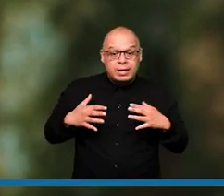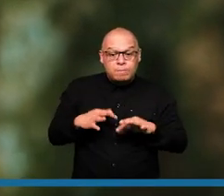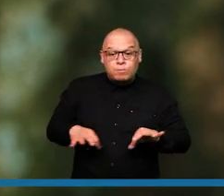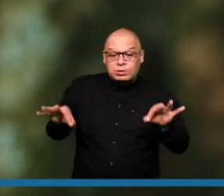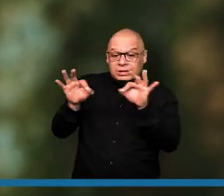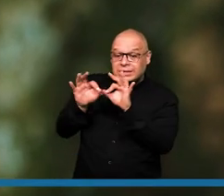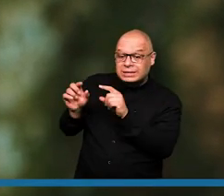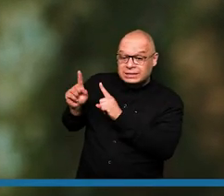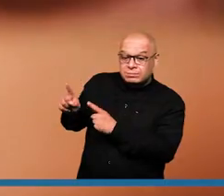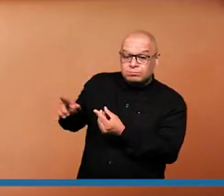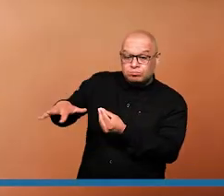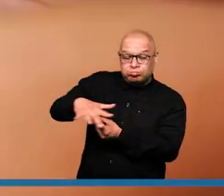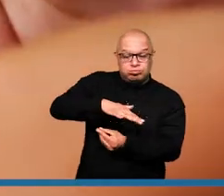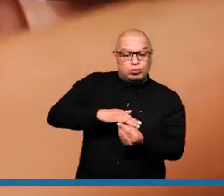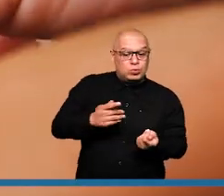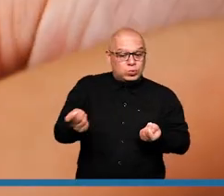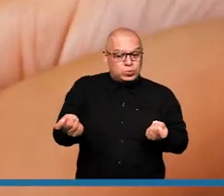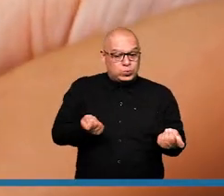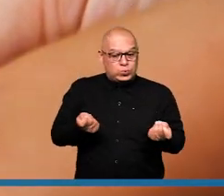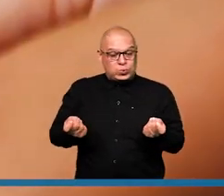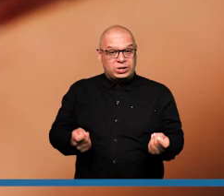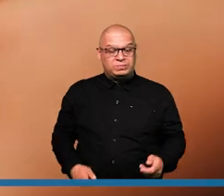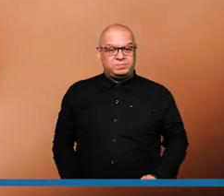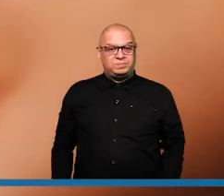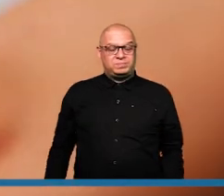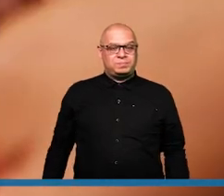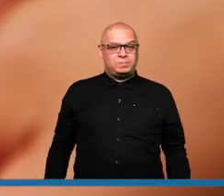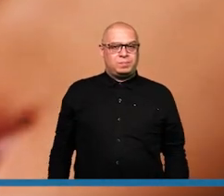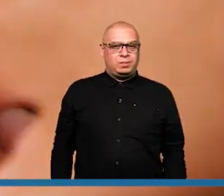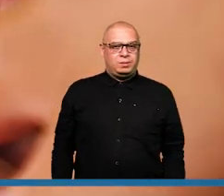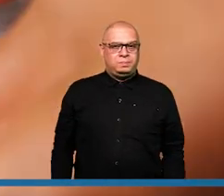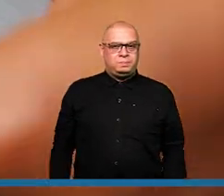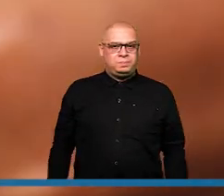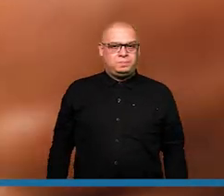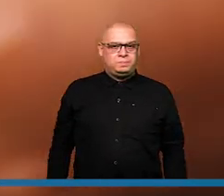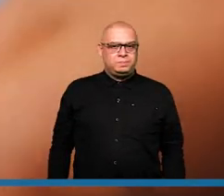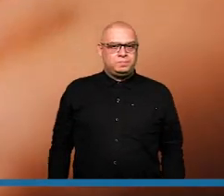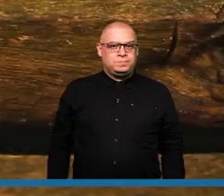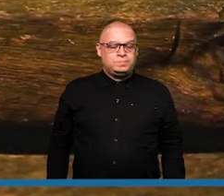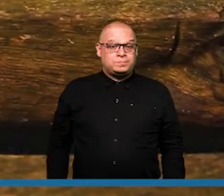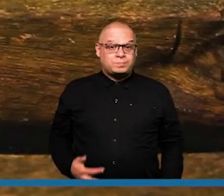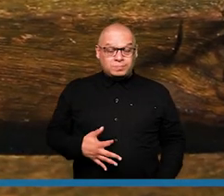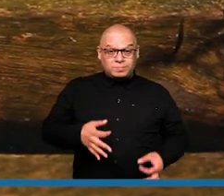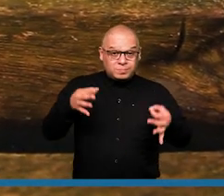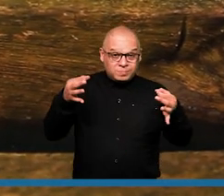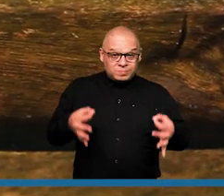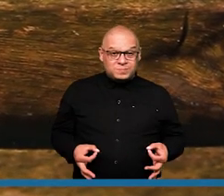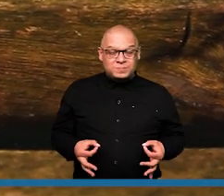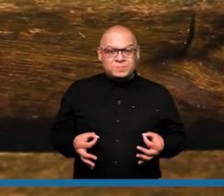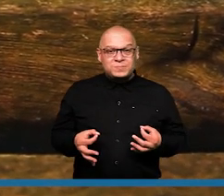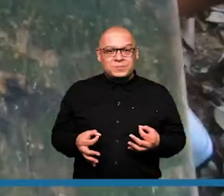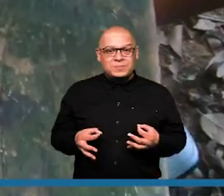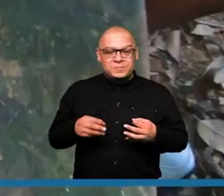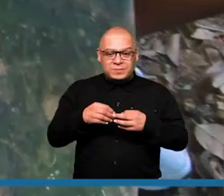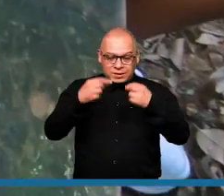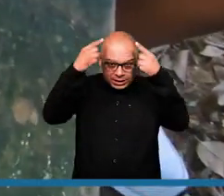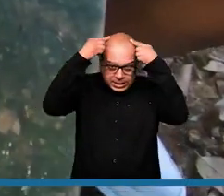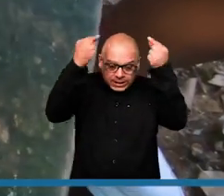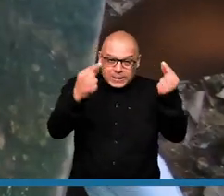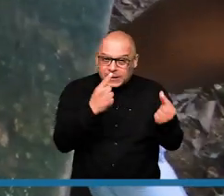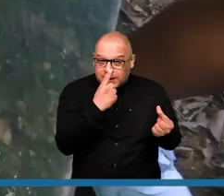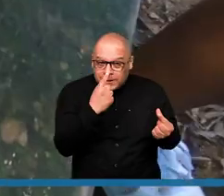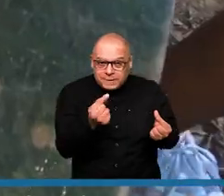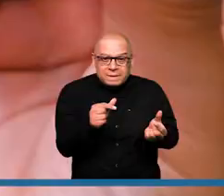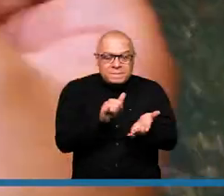del equilibrio del ecosistema. Entonces pasa algo muy bonito, cuando uno entra de lleno, sin pieza de origami, solo las de zarigüeya,